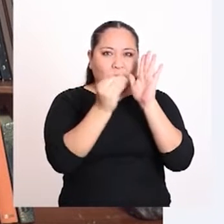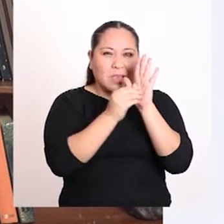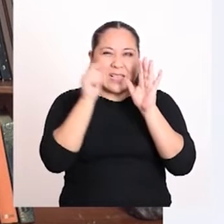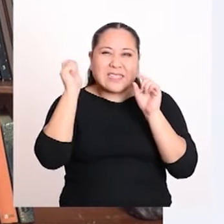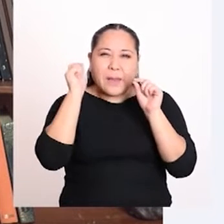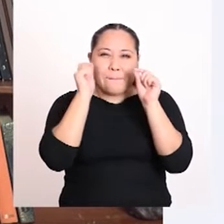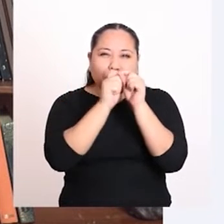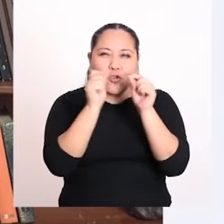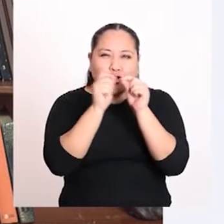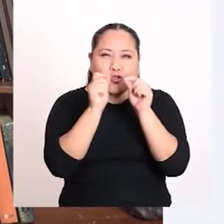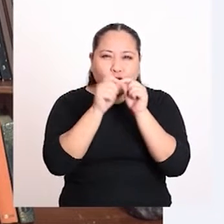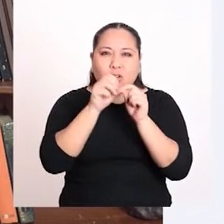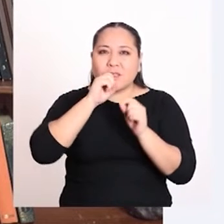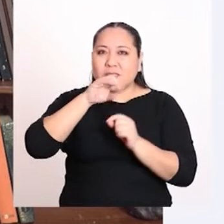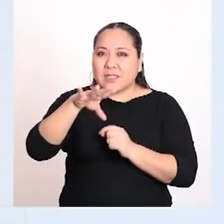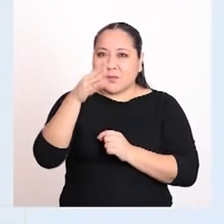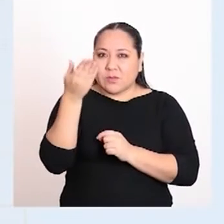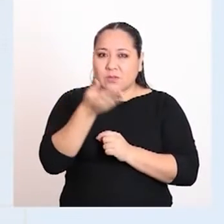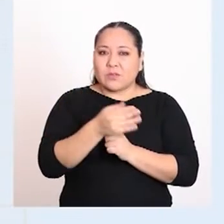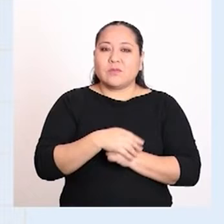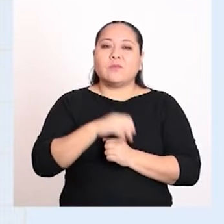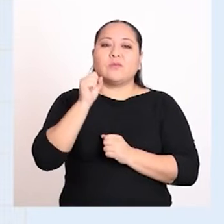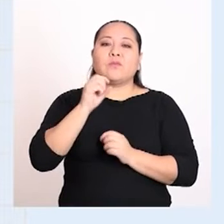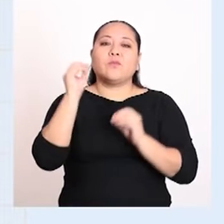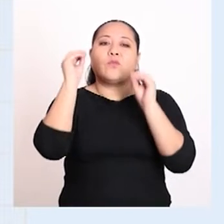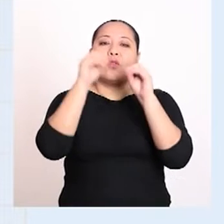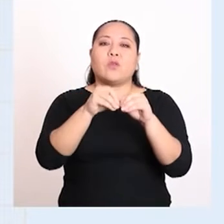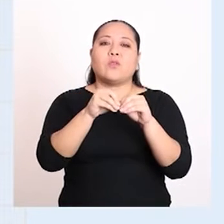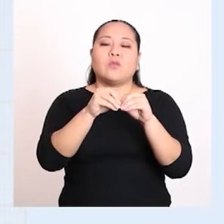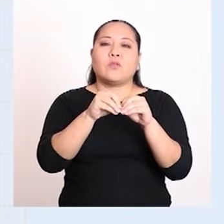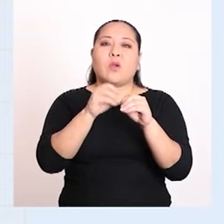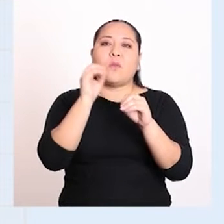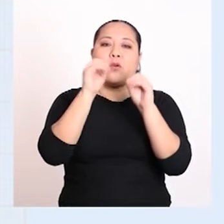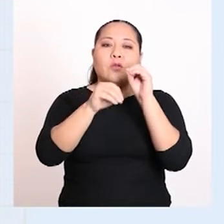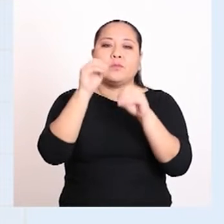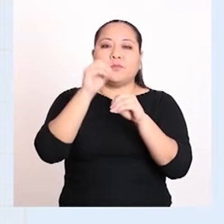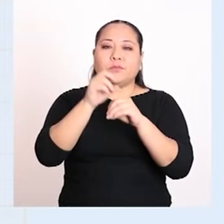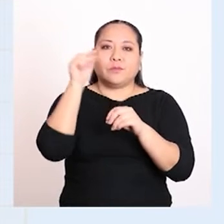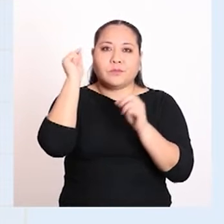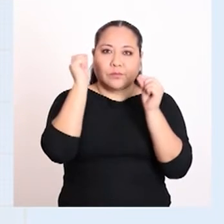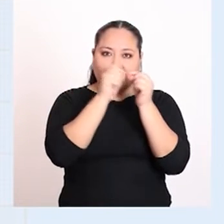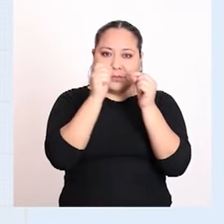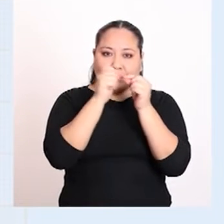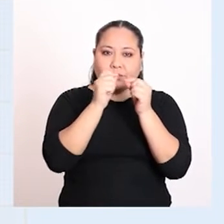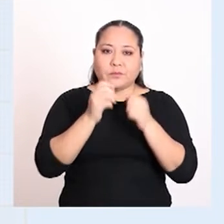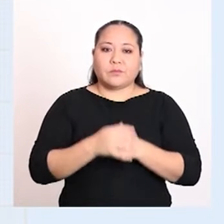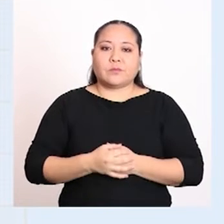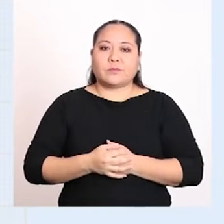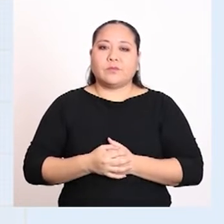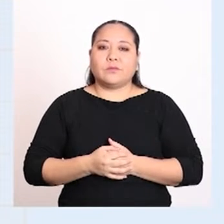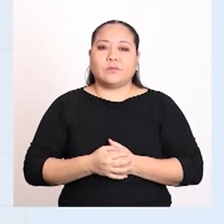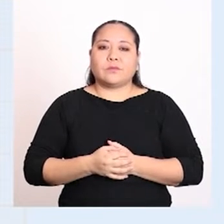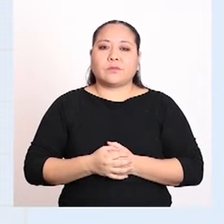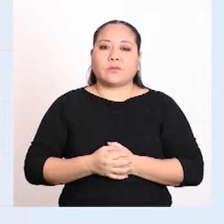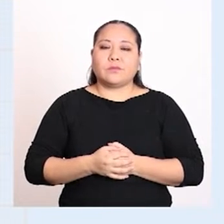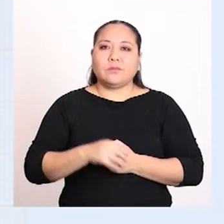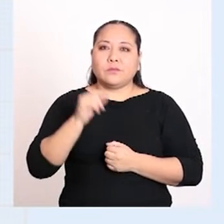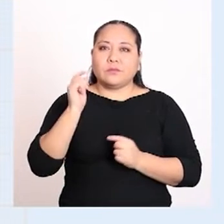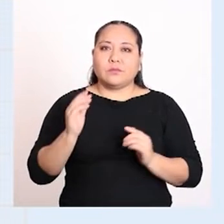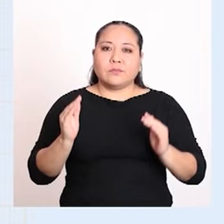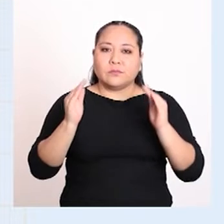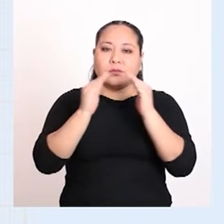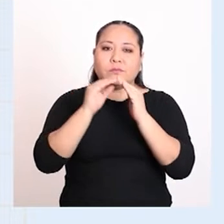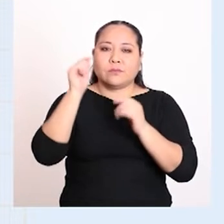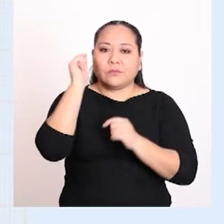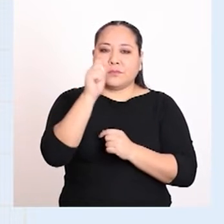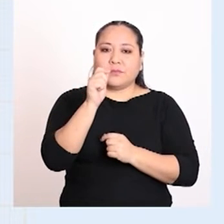ese punto mencionado en nuestra gráfica. Procediendo a colocar el punto. Abrimos nuestro archivo y ubicamos